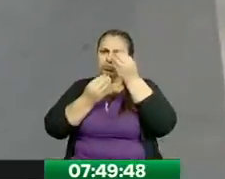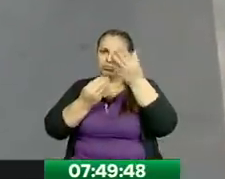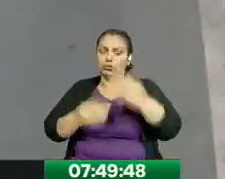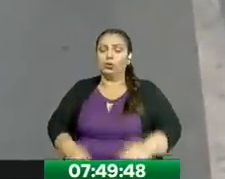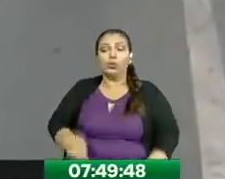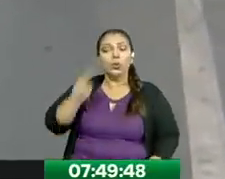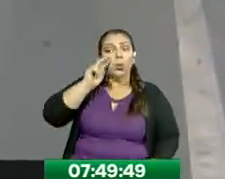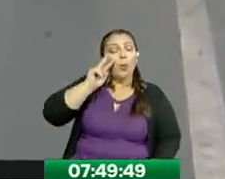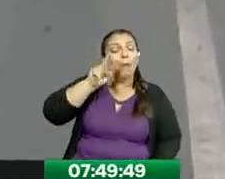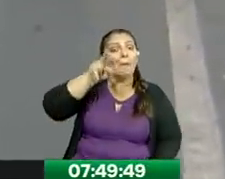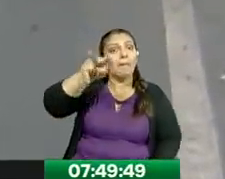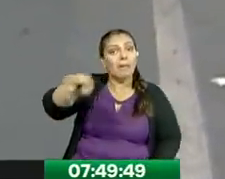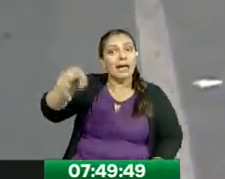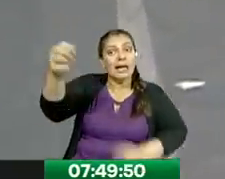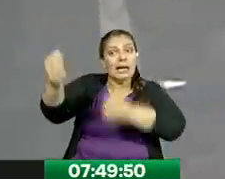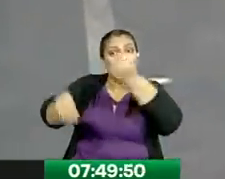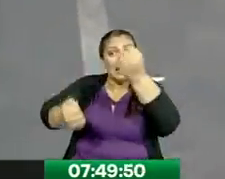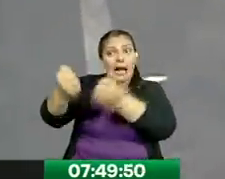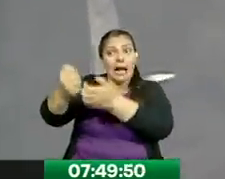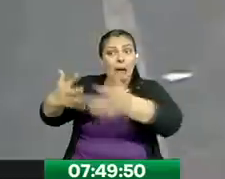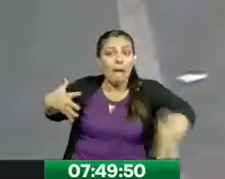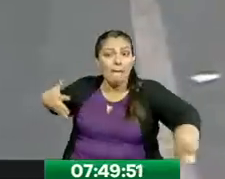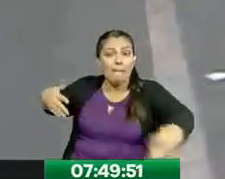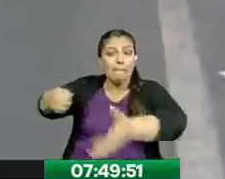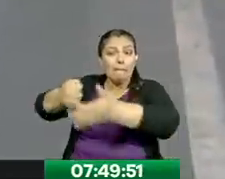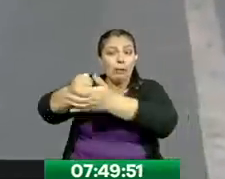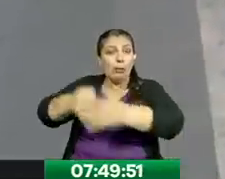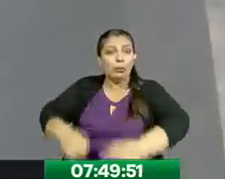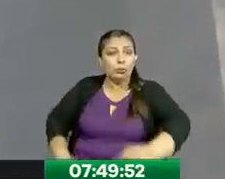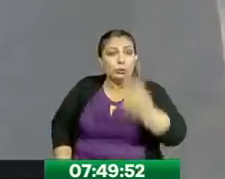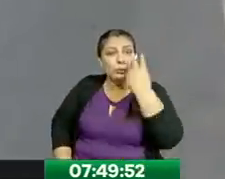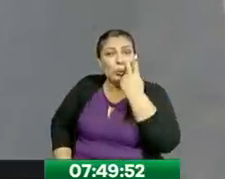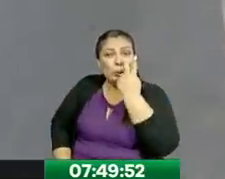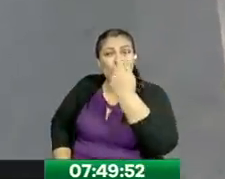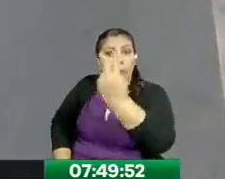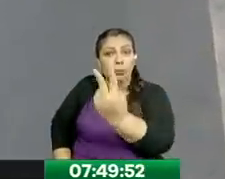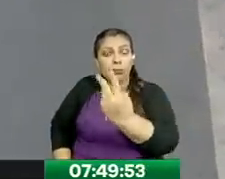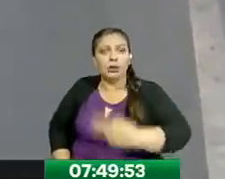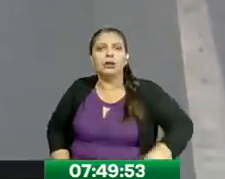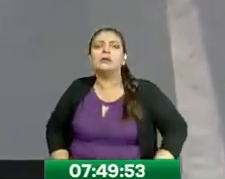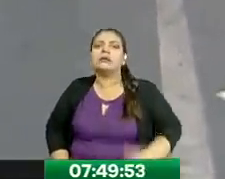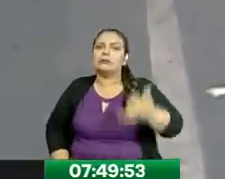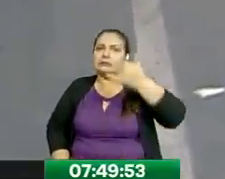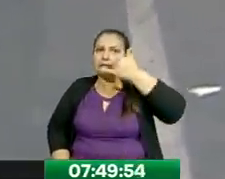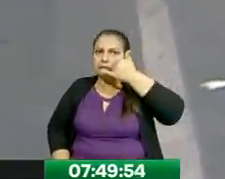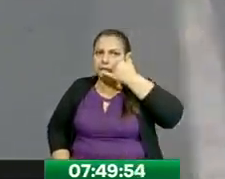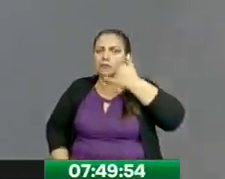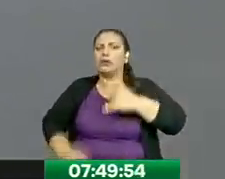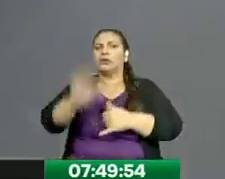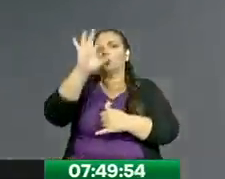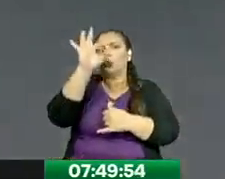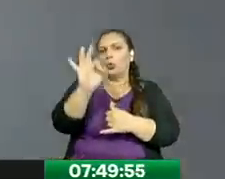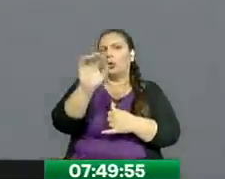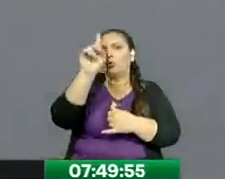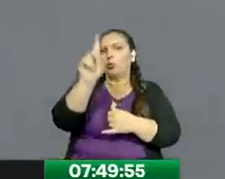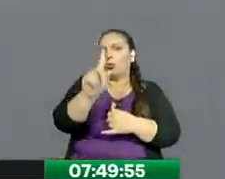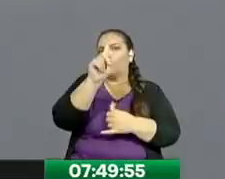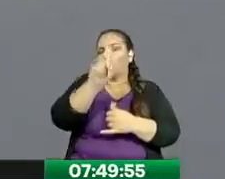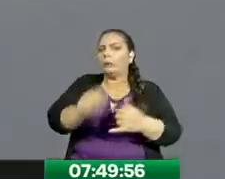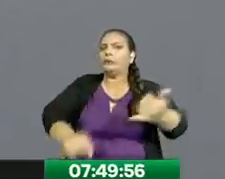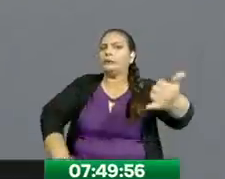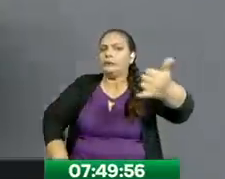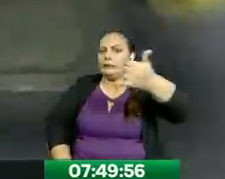accidente de tránsito o ser parte de uno de ellos importante llamar a los números de emergencia el eco 911 para que ellos puedan hacer la